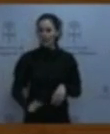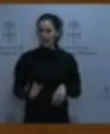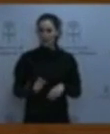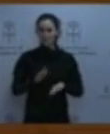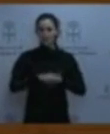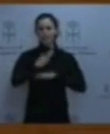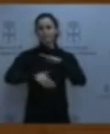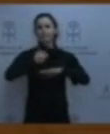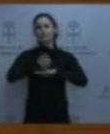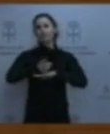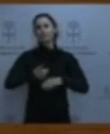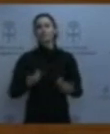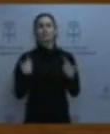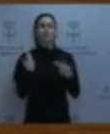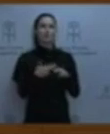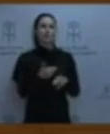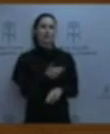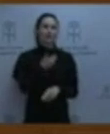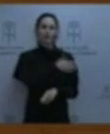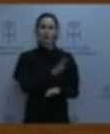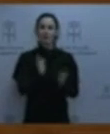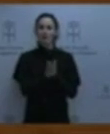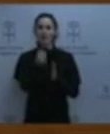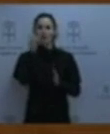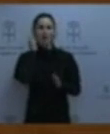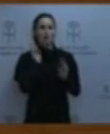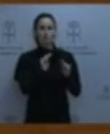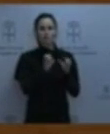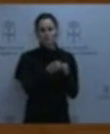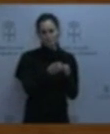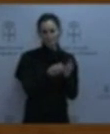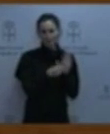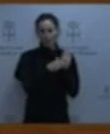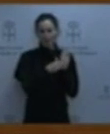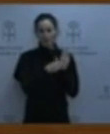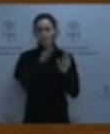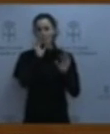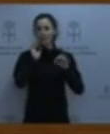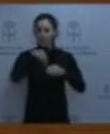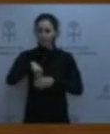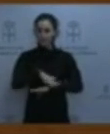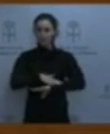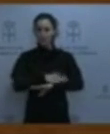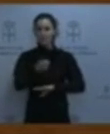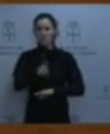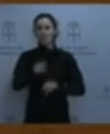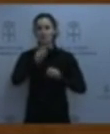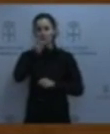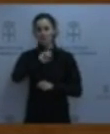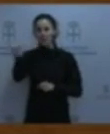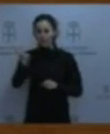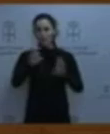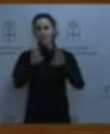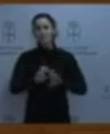cargos políticos y allegados, para compañeras y compañeros de su partido, tanto en la Administración como en los entes, fundaciones y empresas